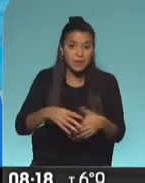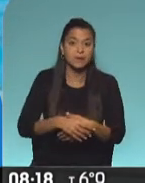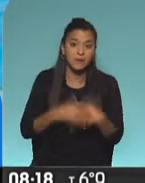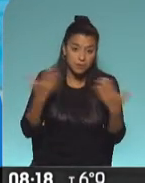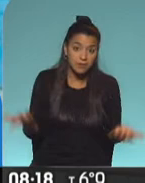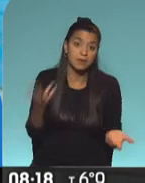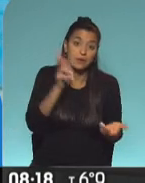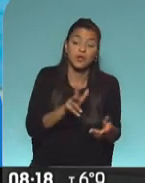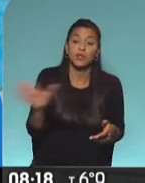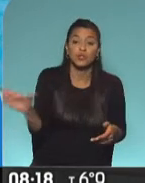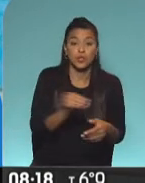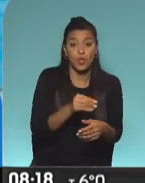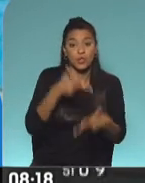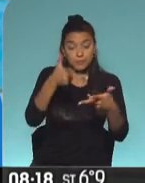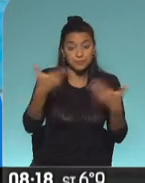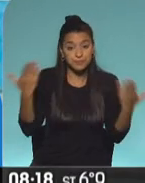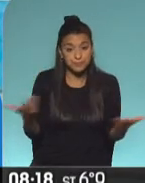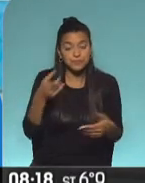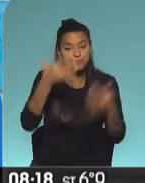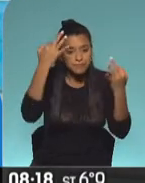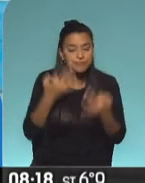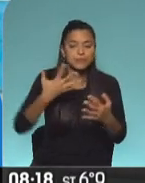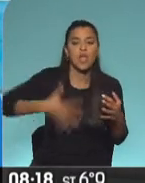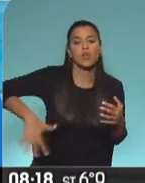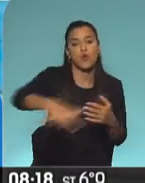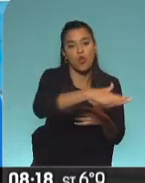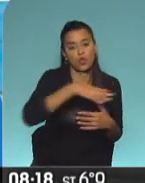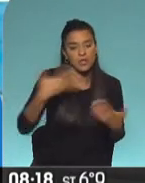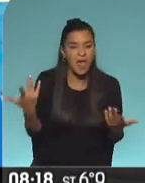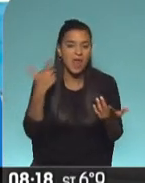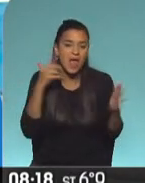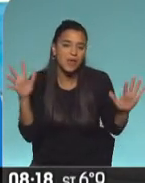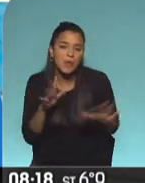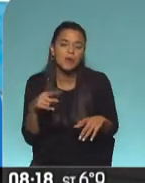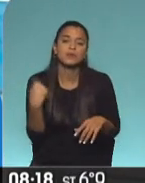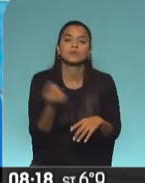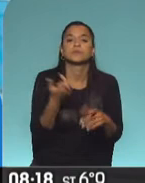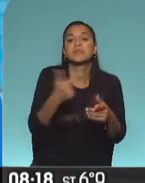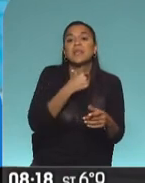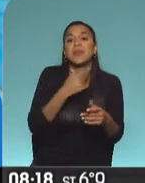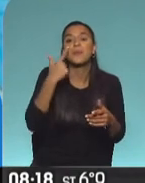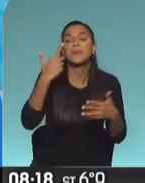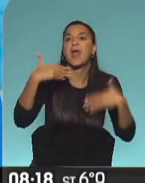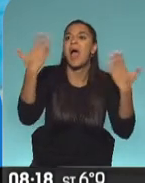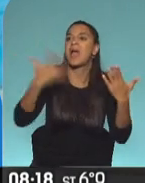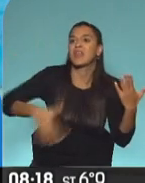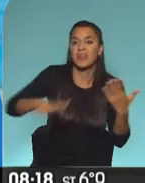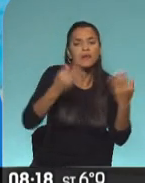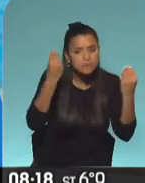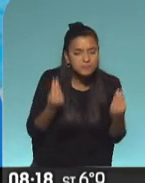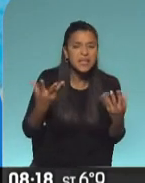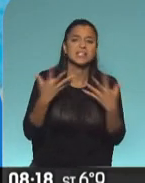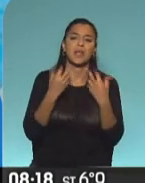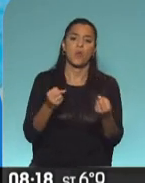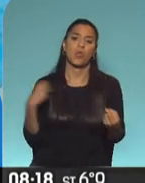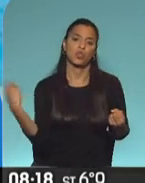el Papa Francisco y lo dicen muchos. Viene que recoger ese guante de la ecología, que no tiene nada que ver con aquellos que simplemente quieren vivir al aire libre. Tiene que ver con la salud